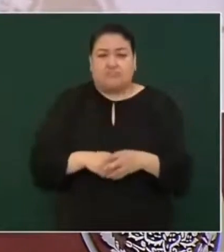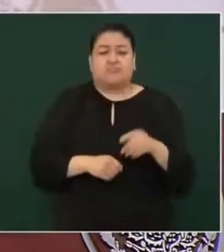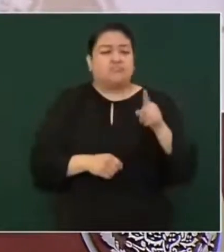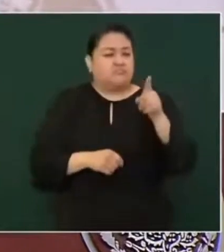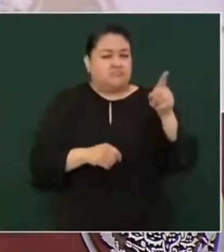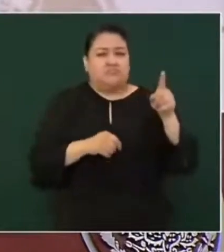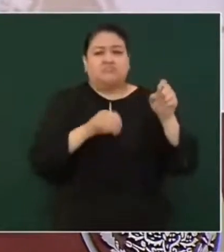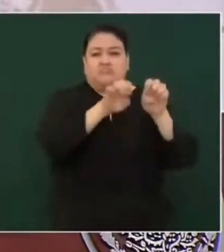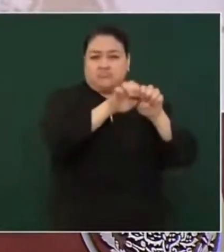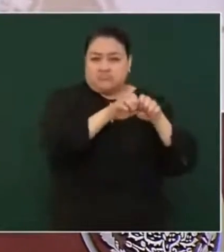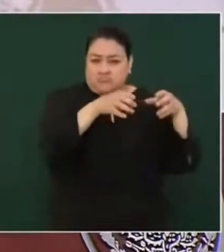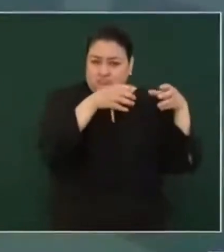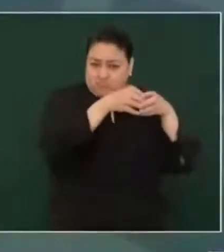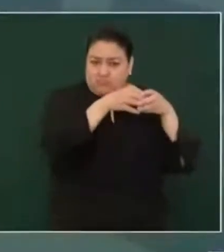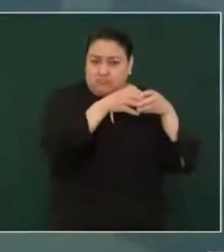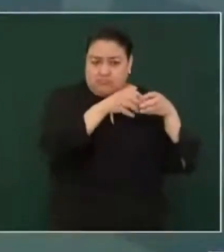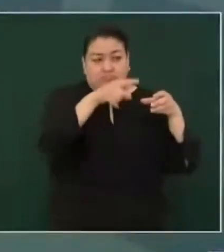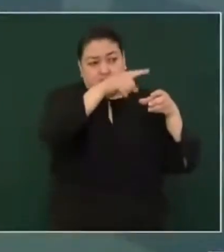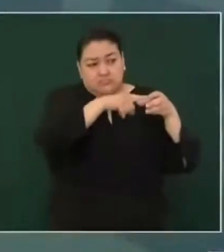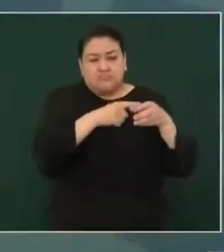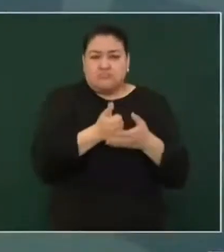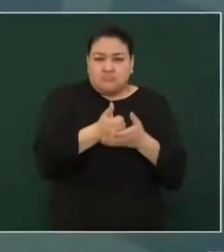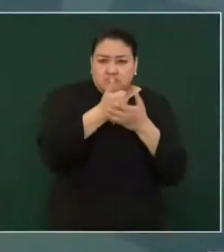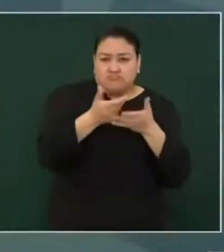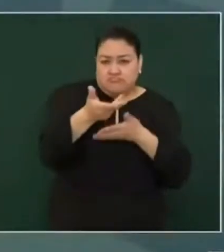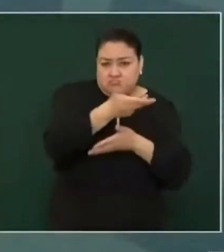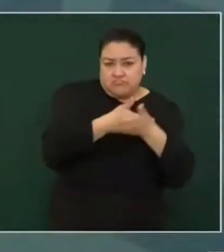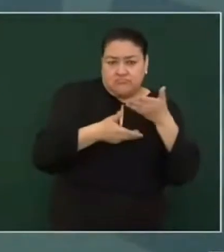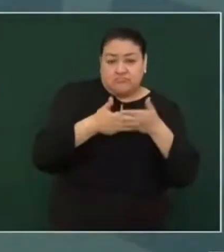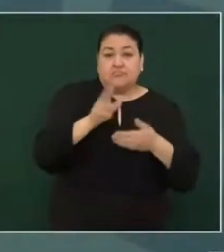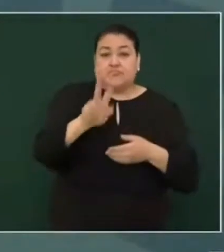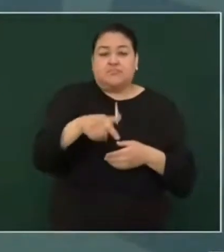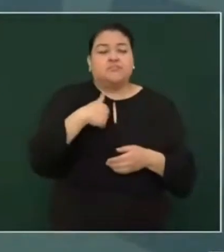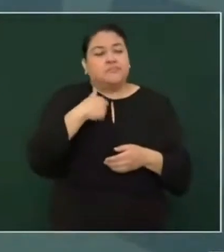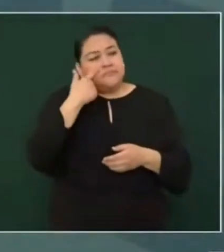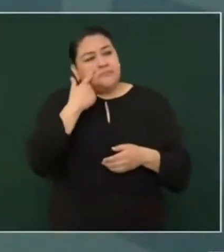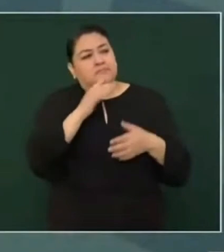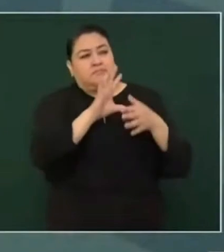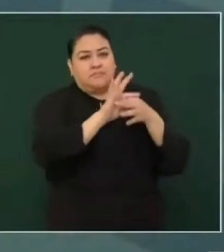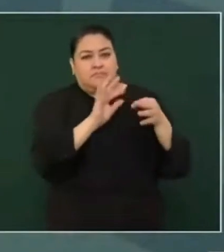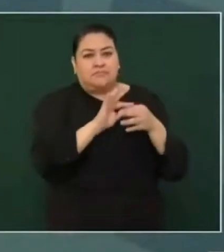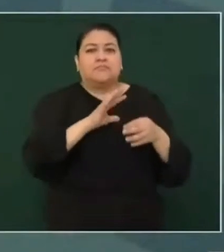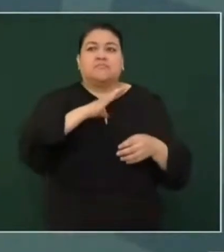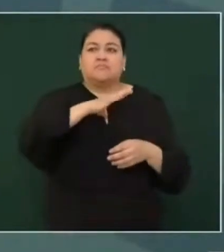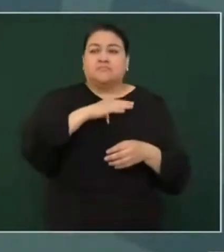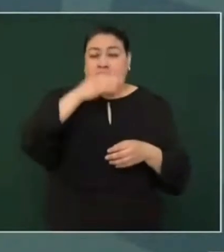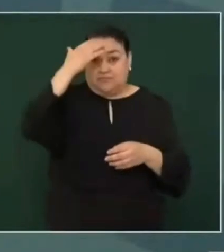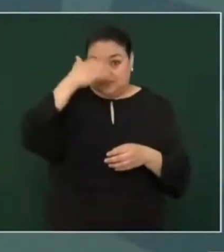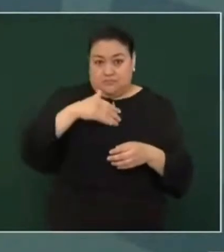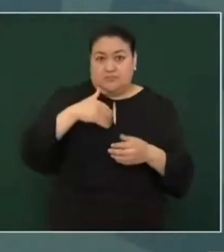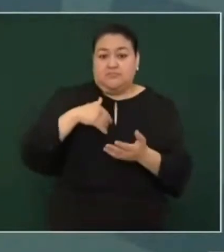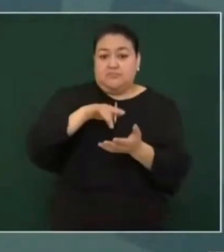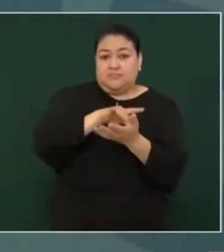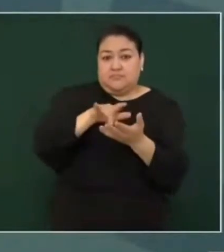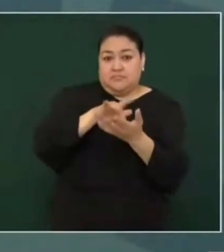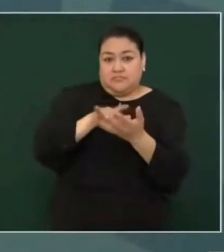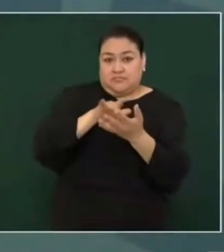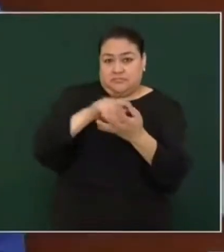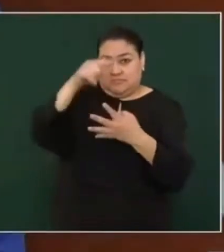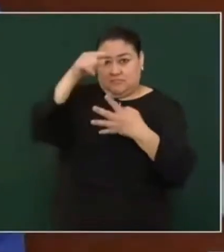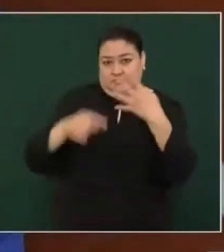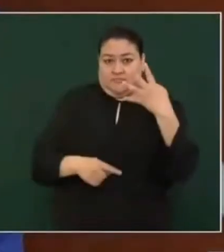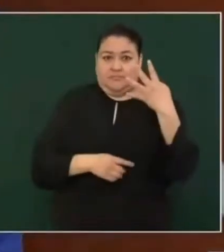también han estado ayudando, porque les decimos, hay 4 maneras de